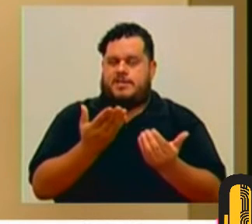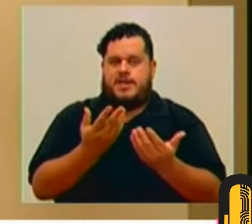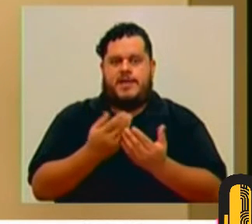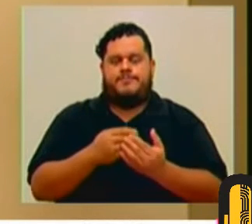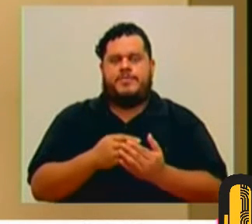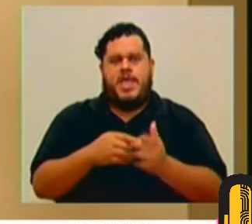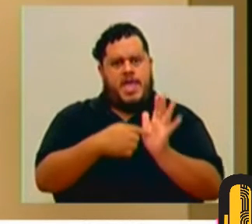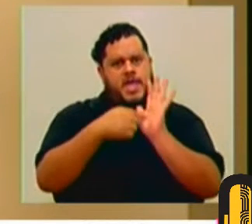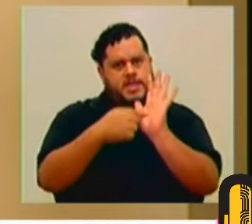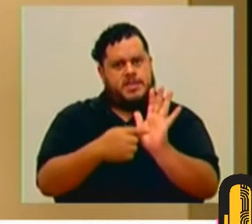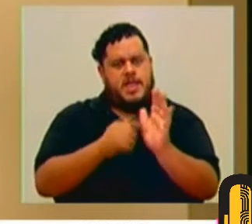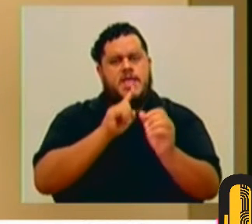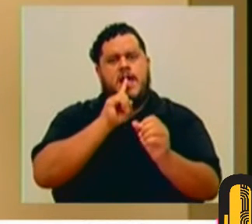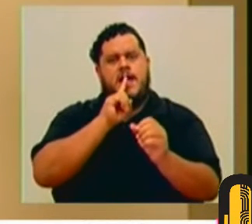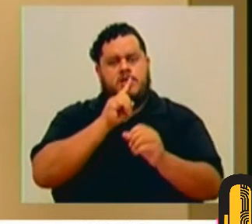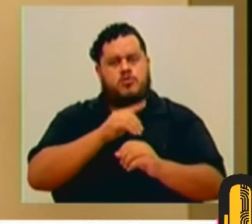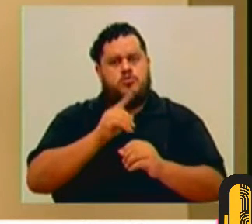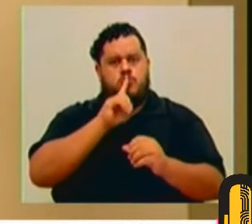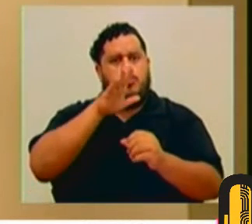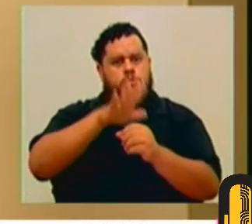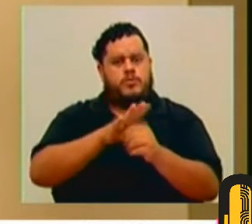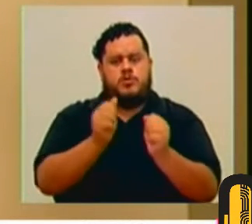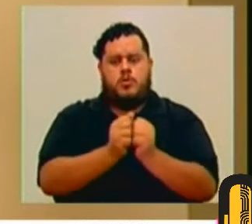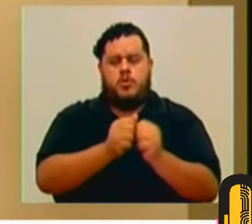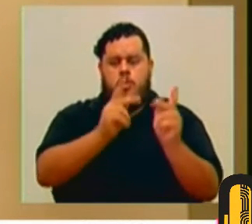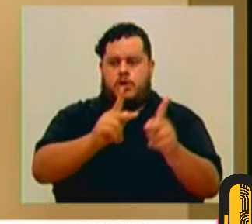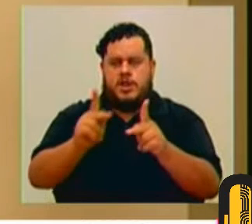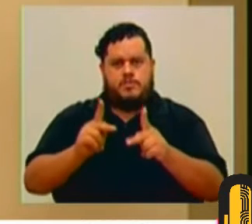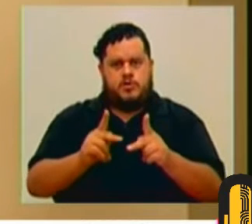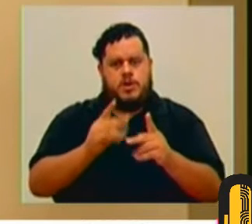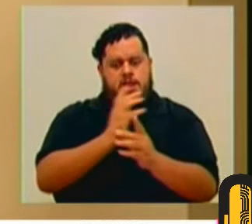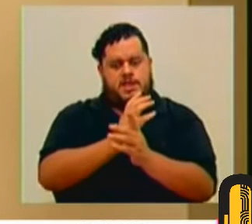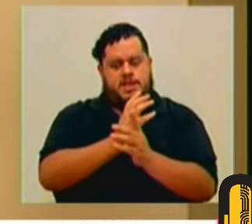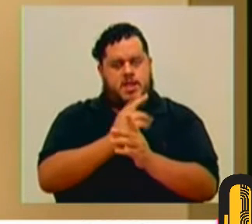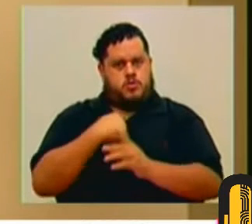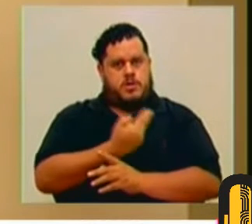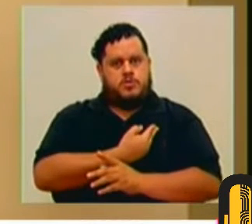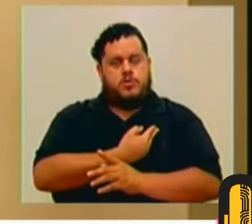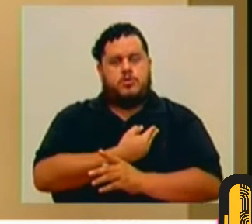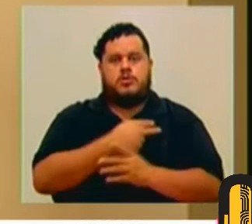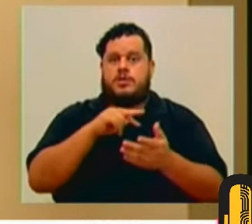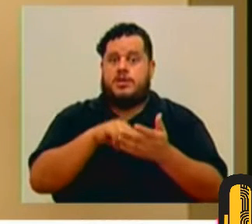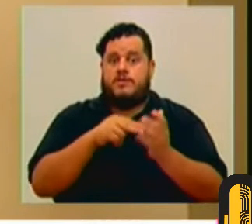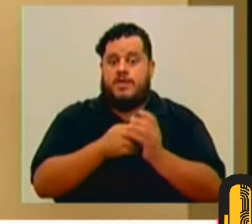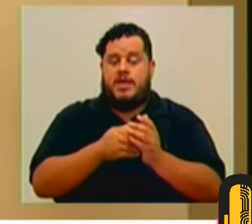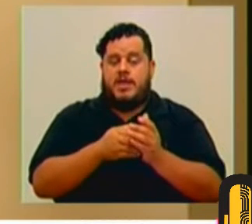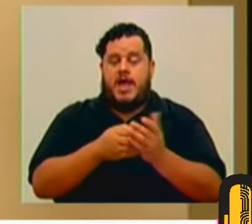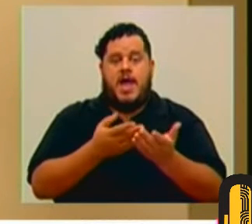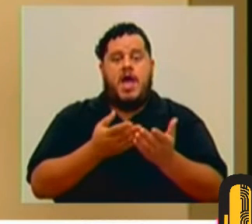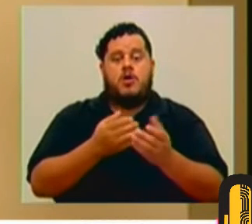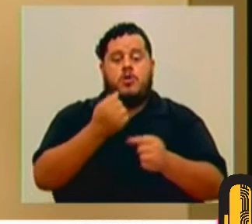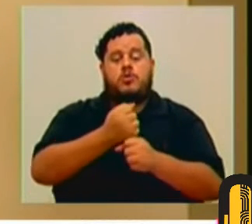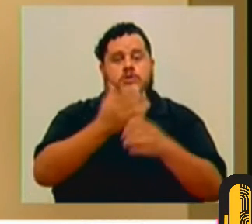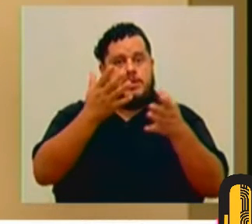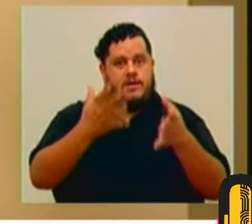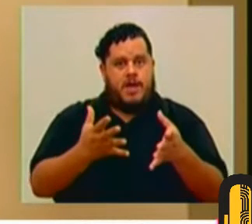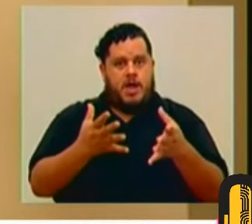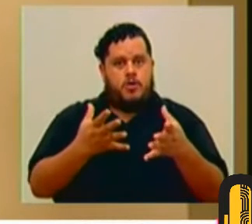su compromiso con el personal que nos cuida, es decir, con el personal sanitario que